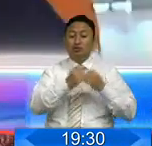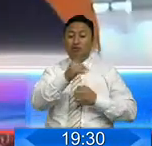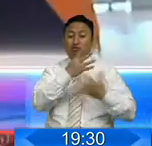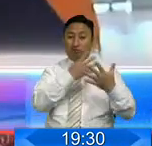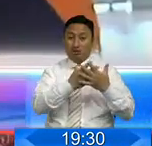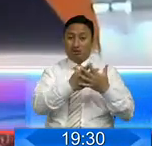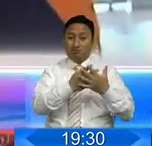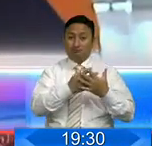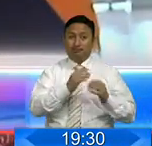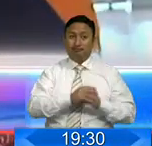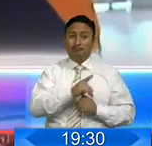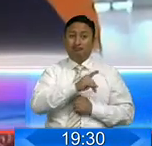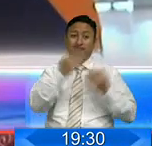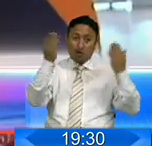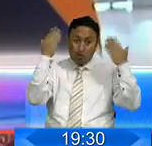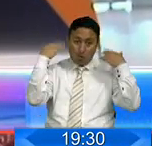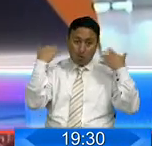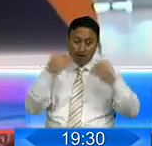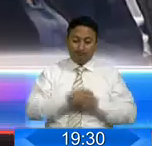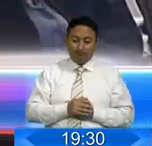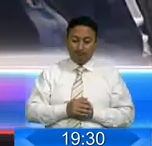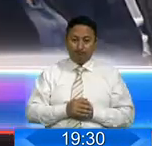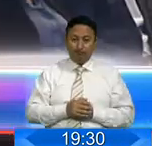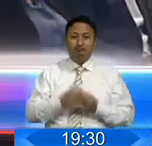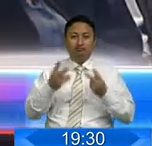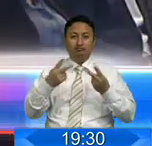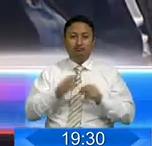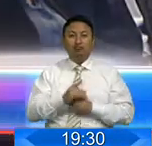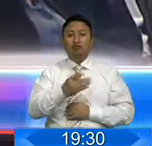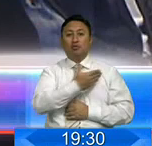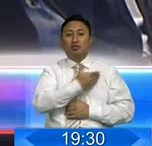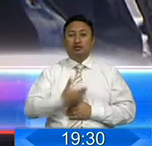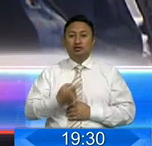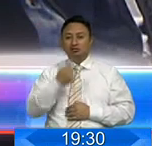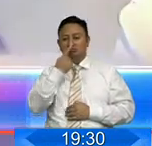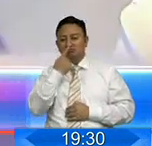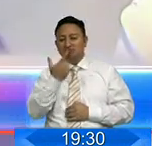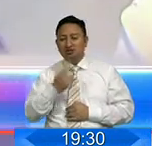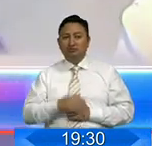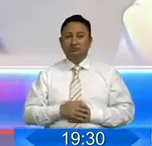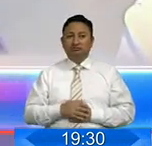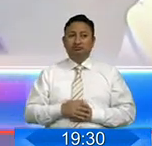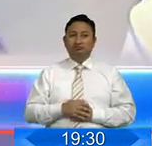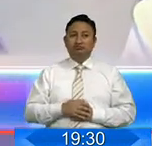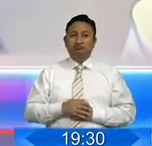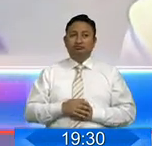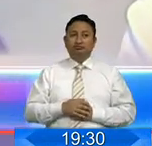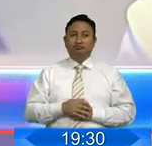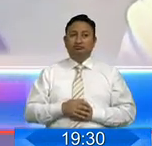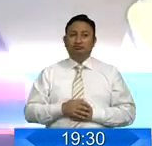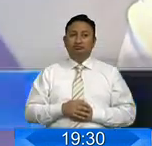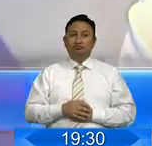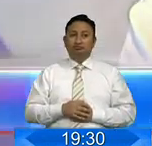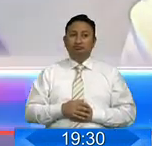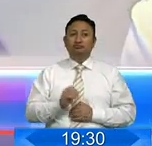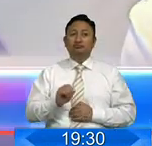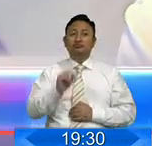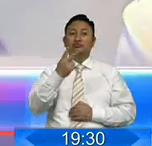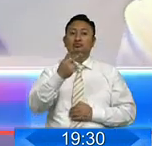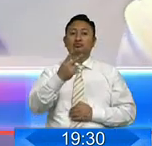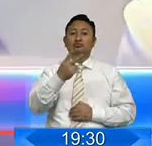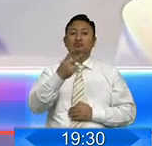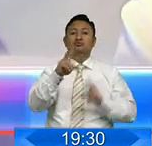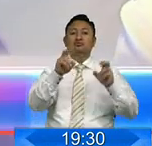en la ciudad de guayaquil y la que también intervino el presidente de la república el segundo tema y detective que ver con la seguridad física de los